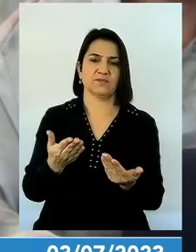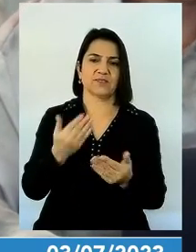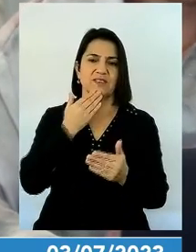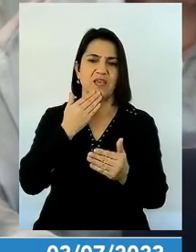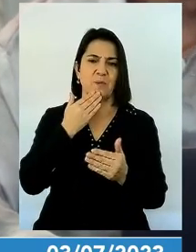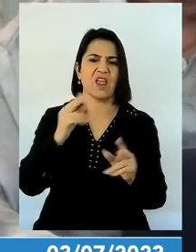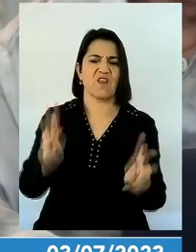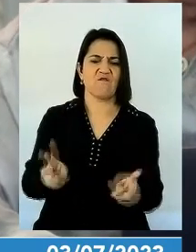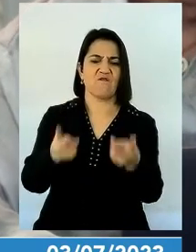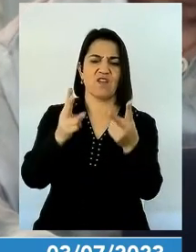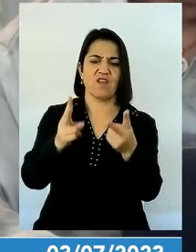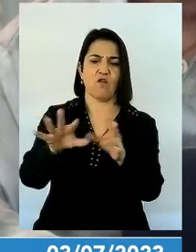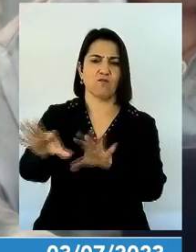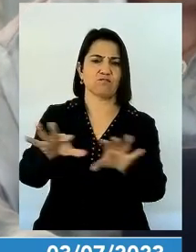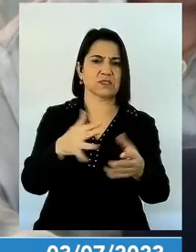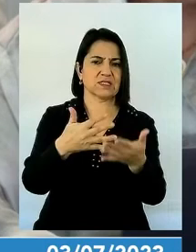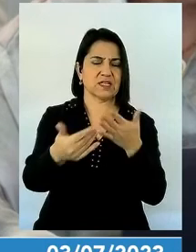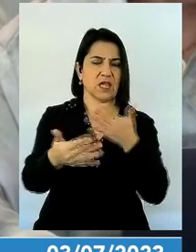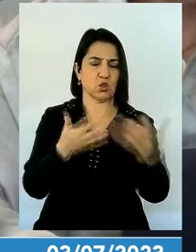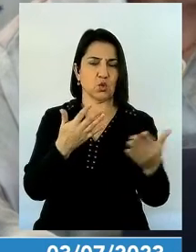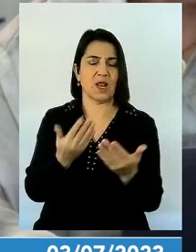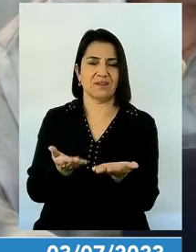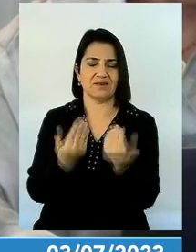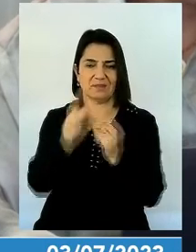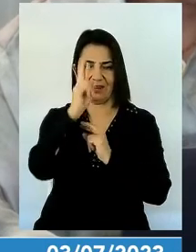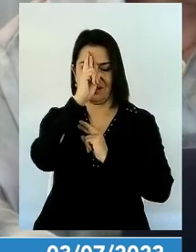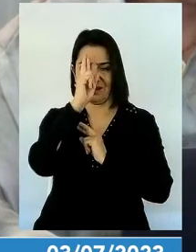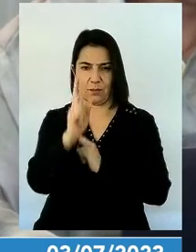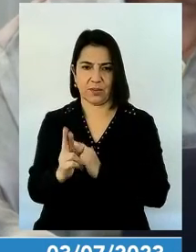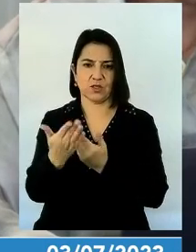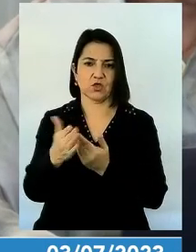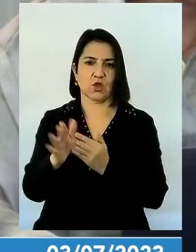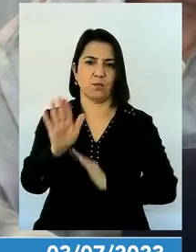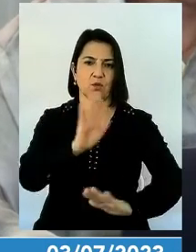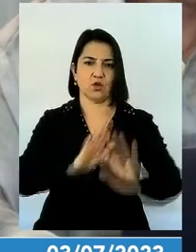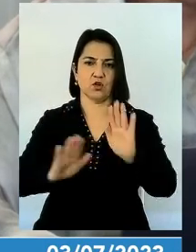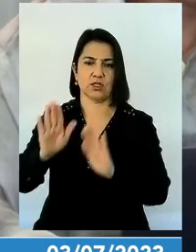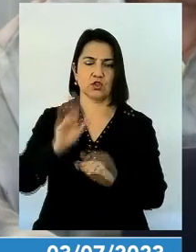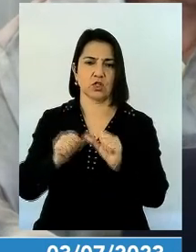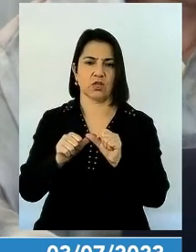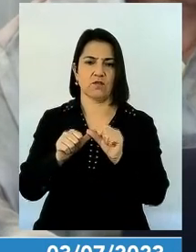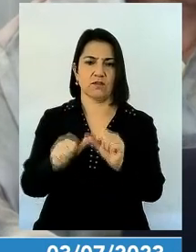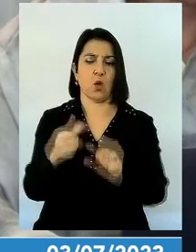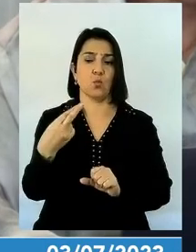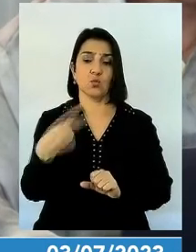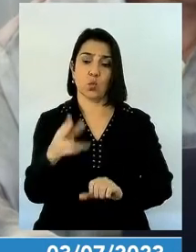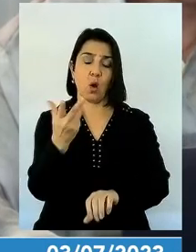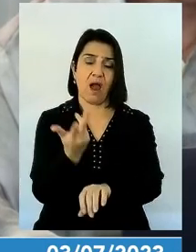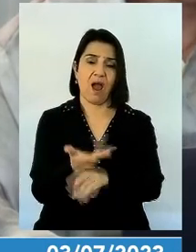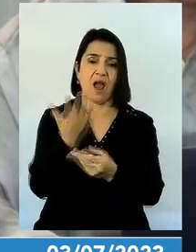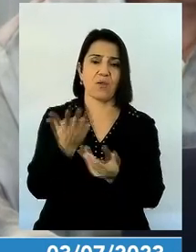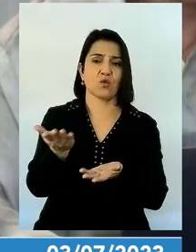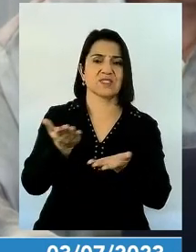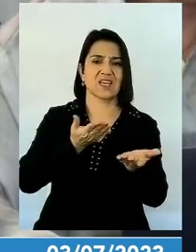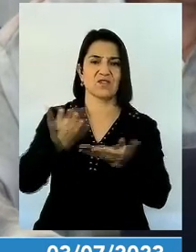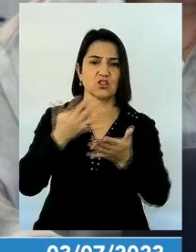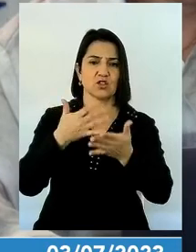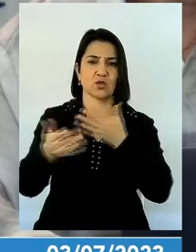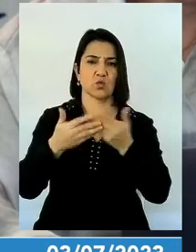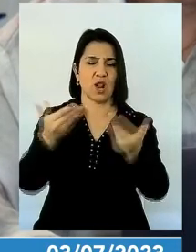respeto, protección y conservación por su propia existencia y por los servicios ecológicos que nos brindan.